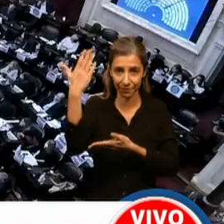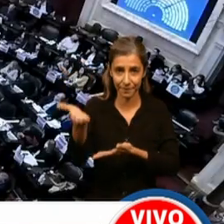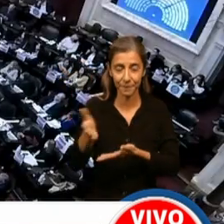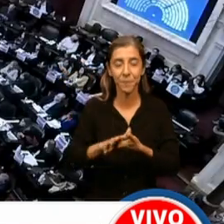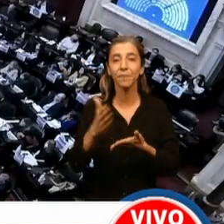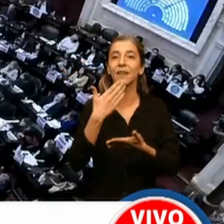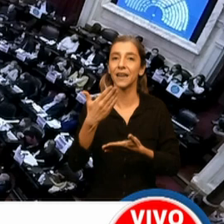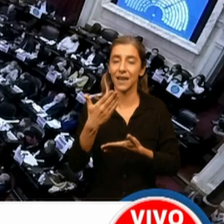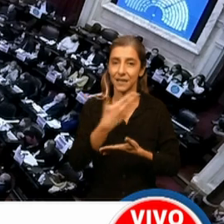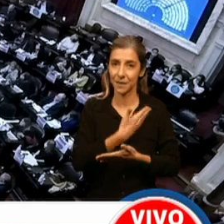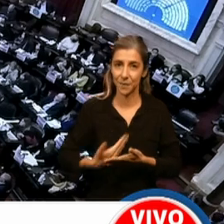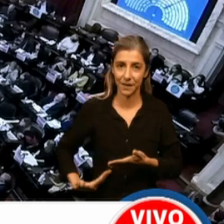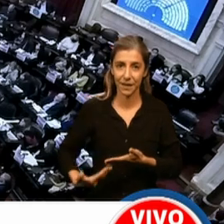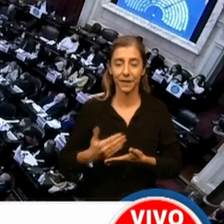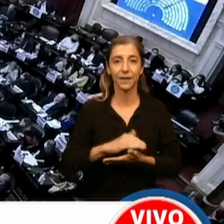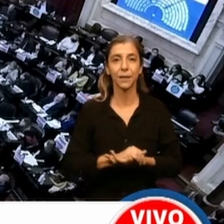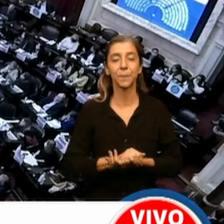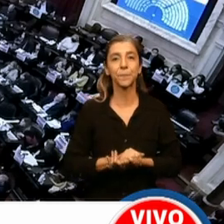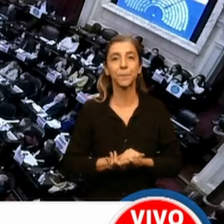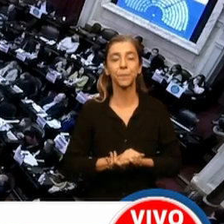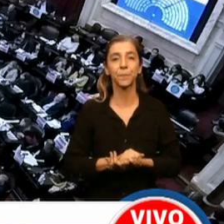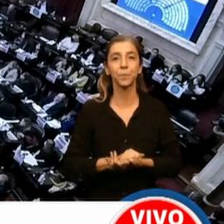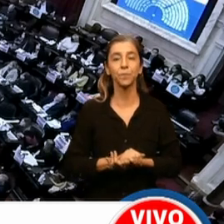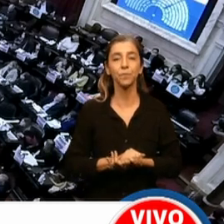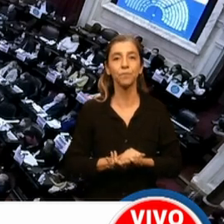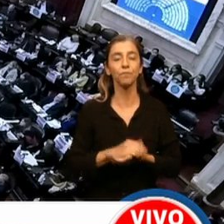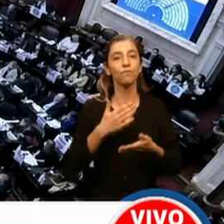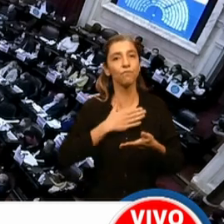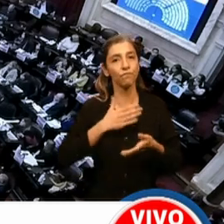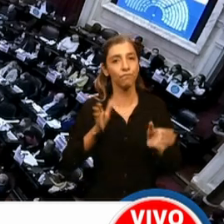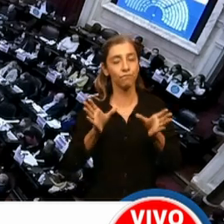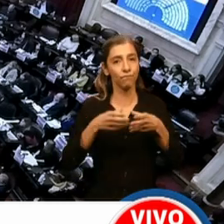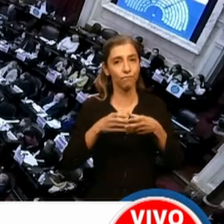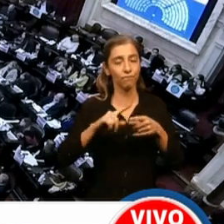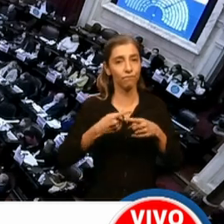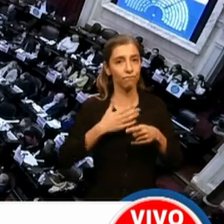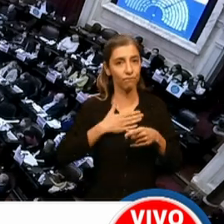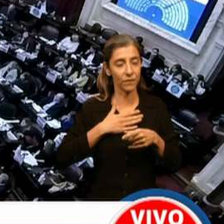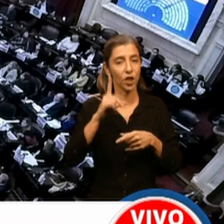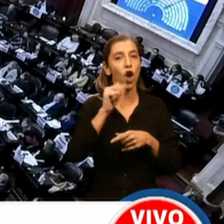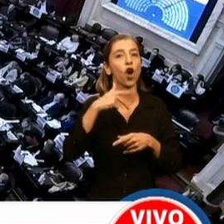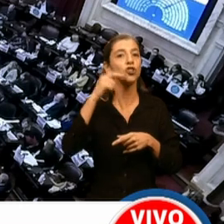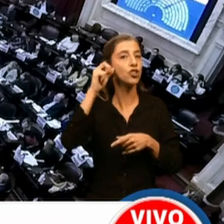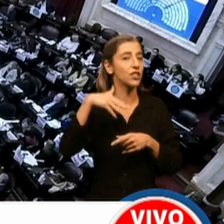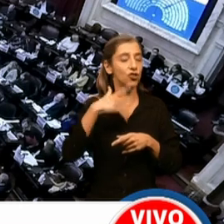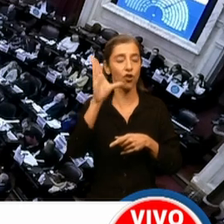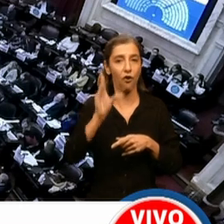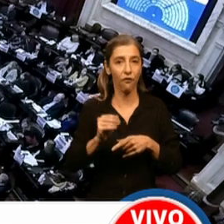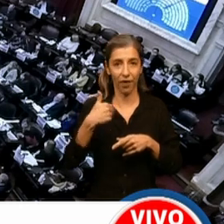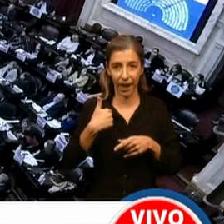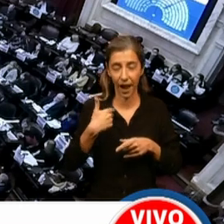gracias presidente en el de consenso federal nos vamos a obtener en el capítulo